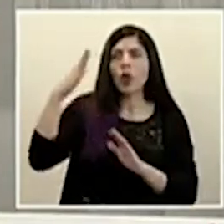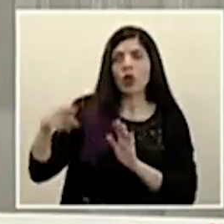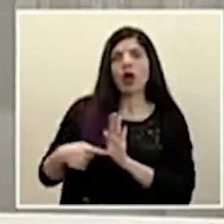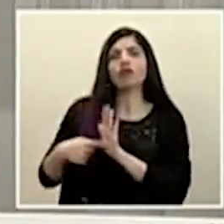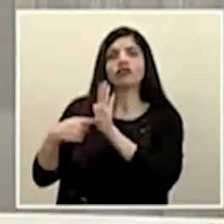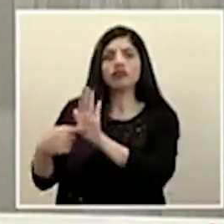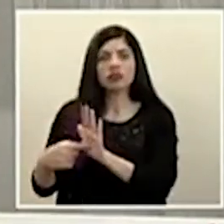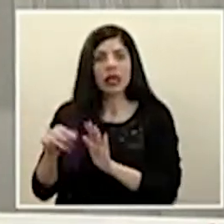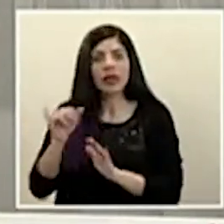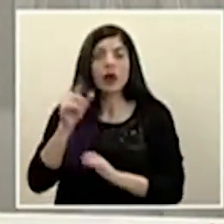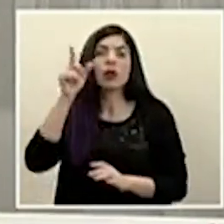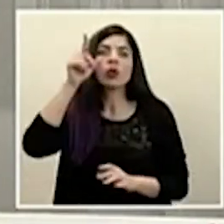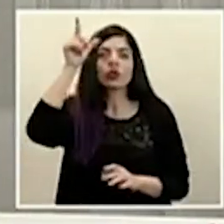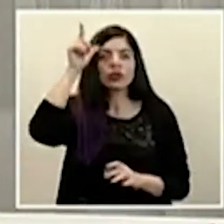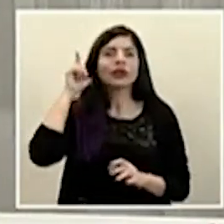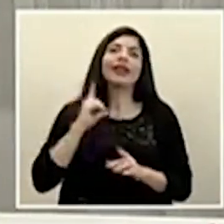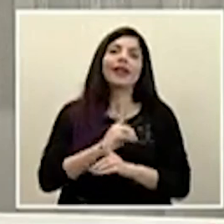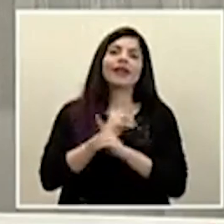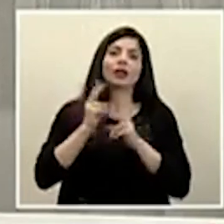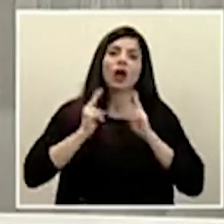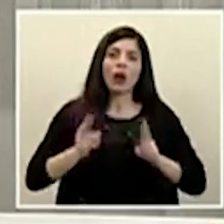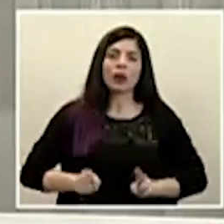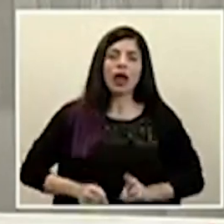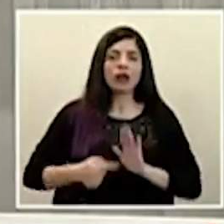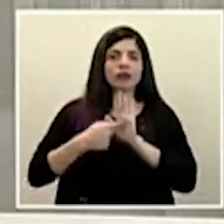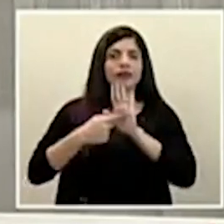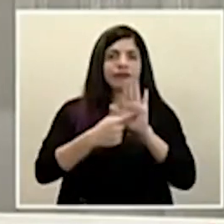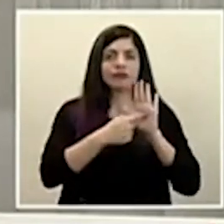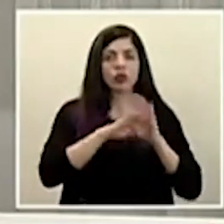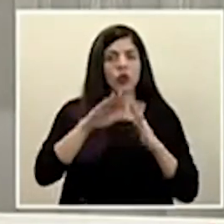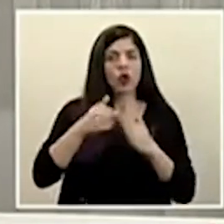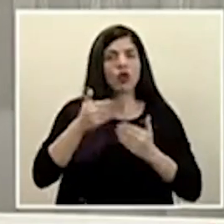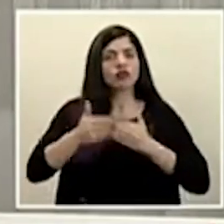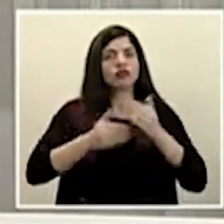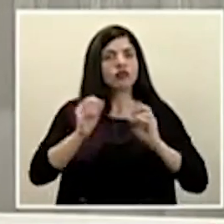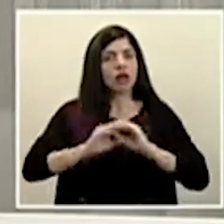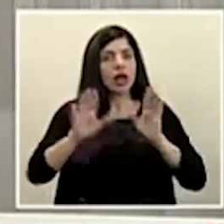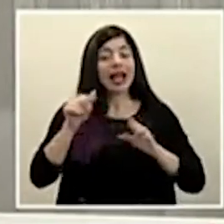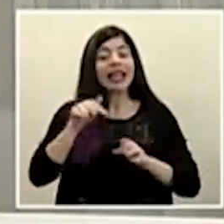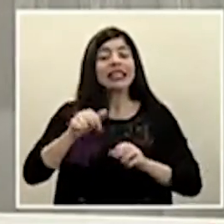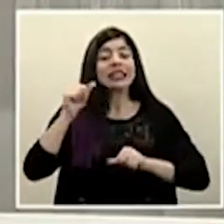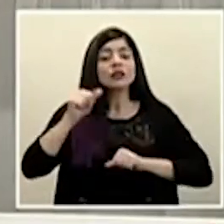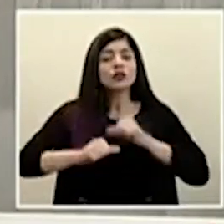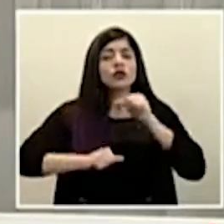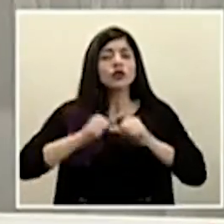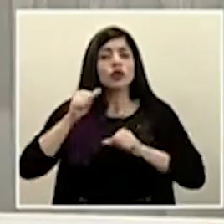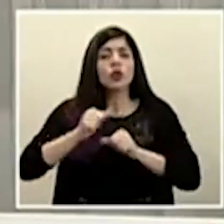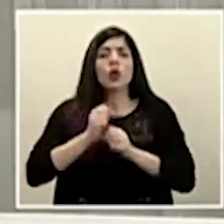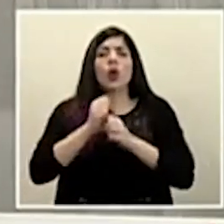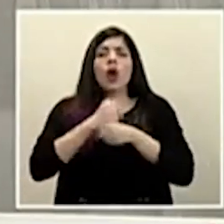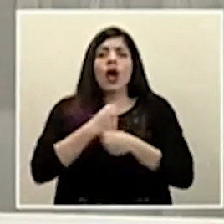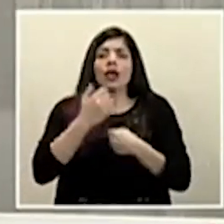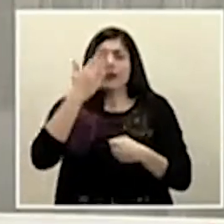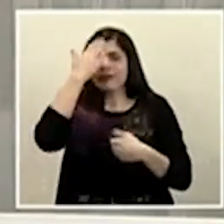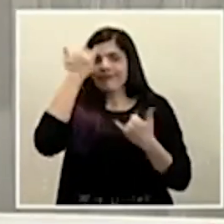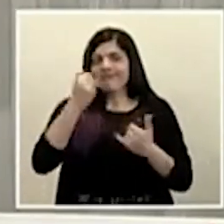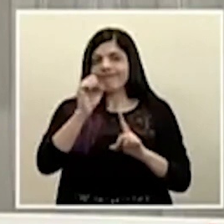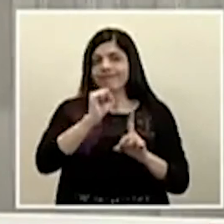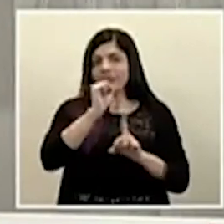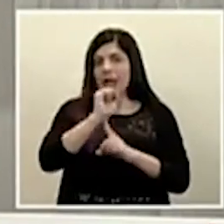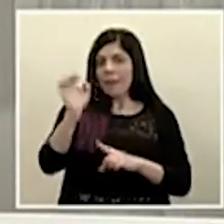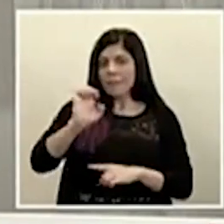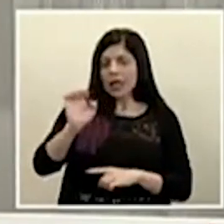la República y por supuesto a la Defensoría de los Habitantes. Este es un esfuerzo que se hace, por supuesto, en una situación de